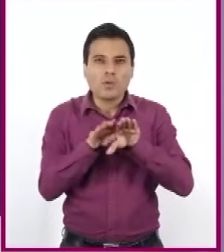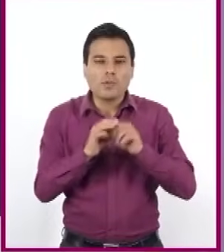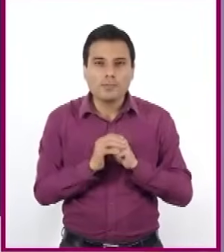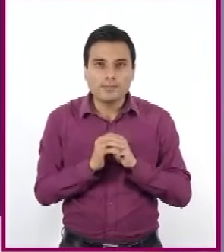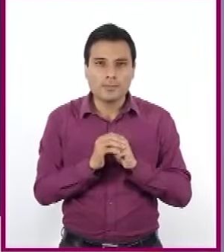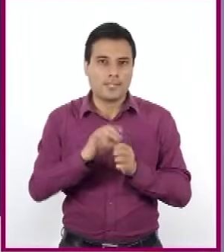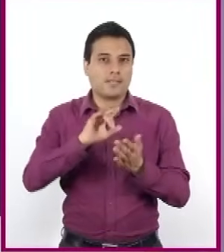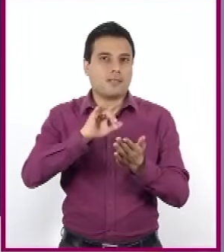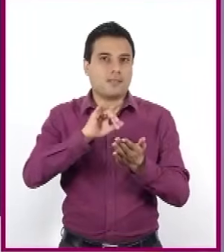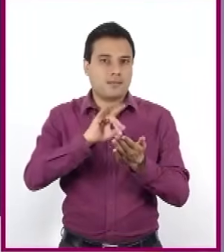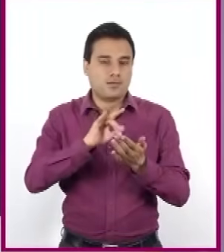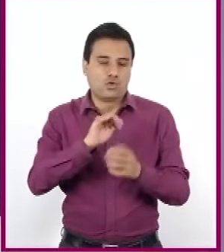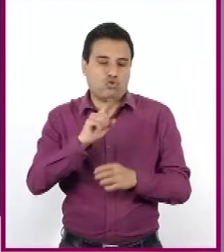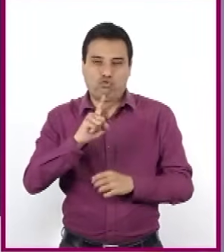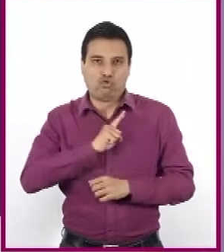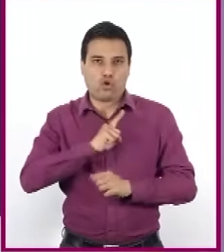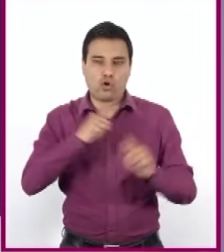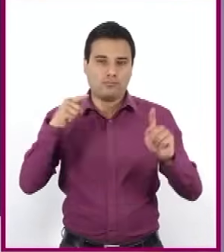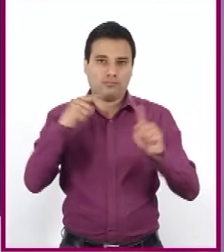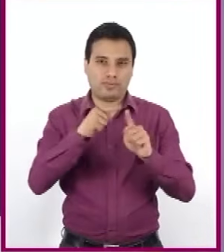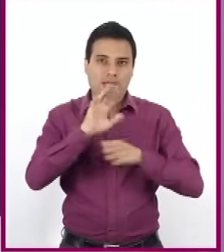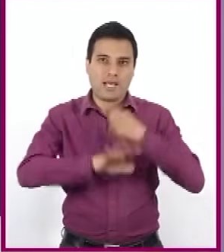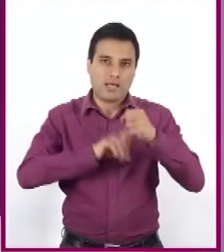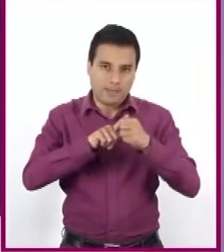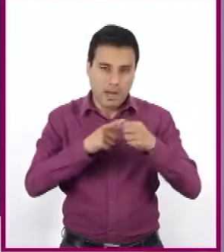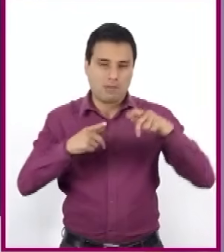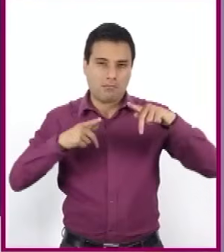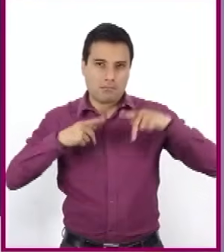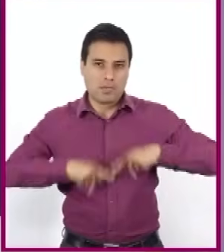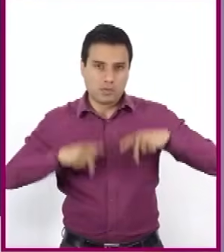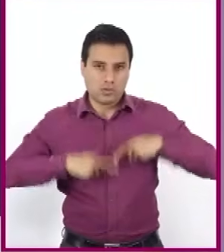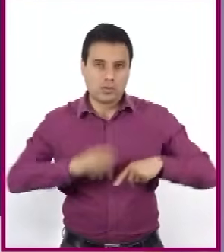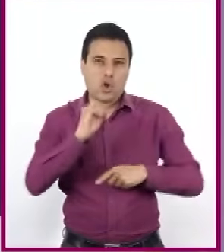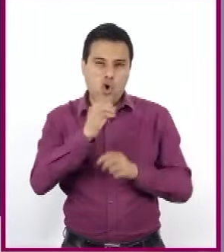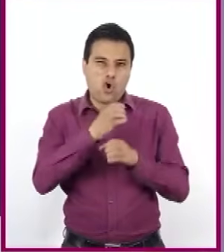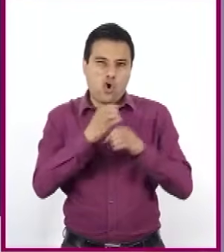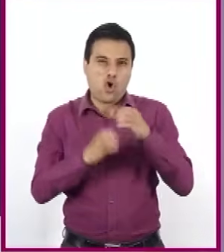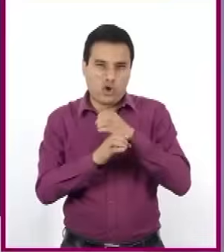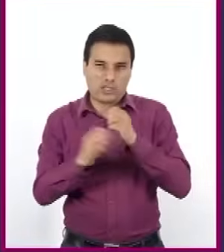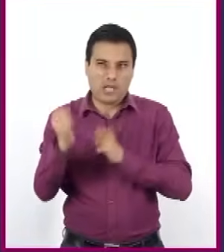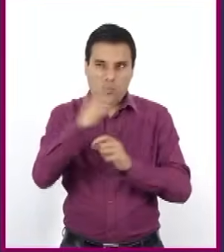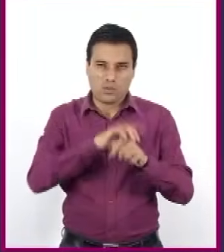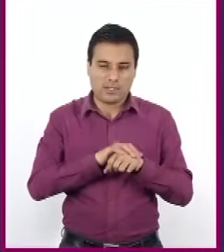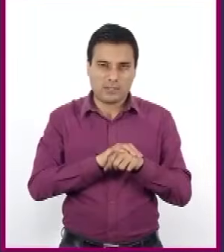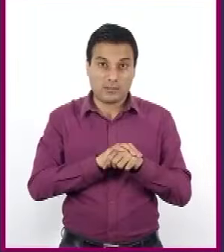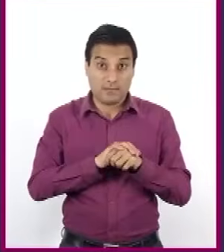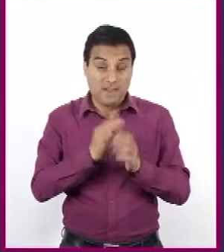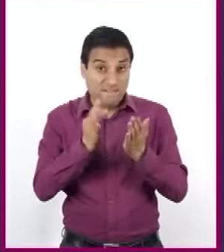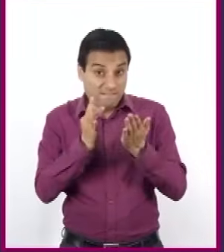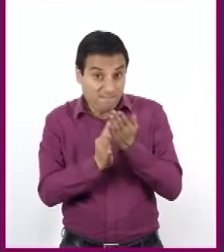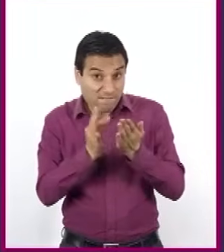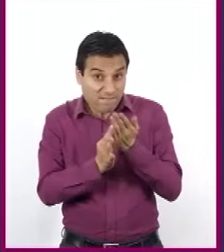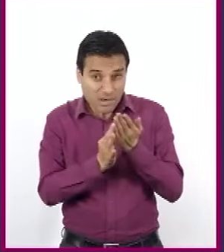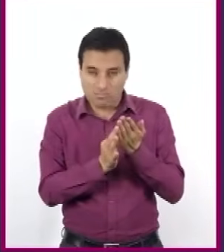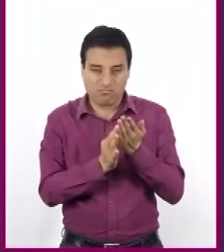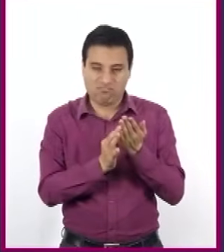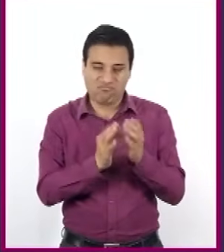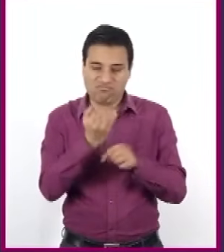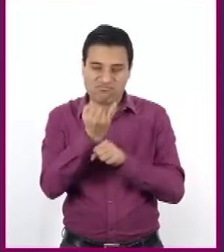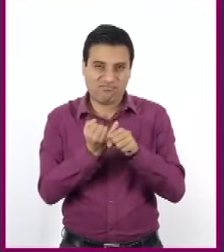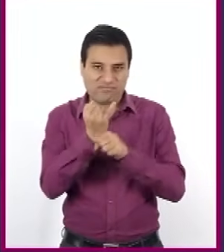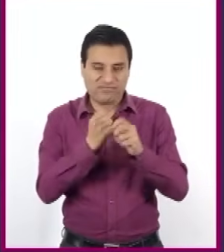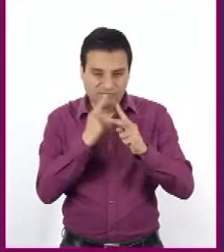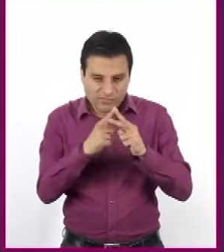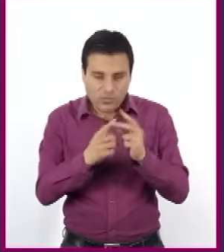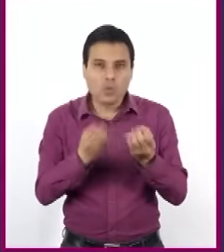materia orgánica y en algunos inorgánicos, pero no funciona en los metales. En varias ocasiones hemos